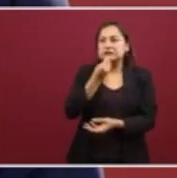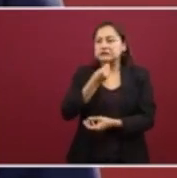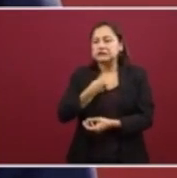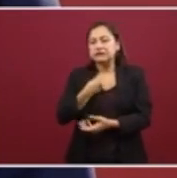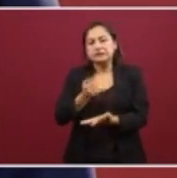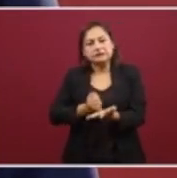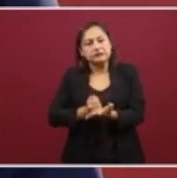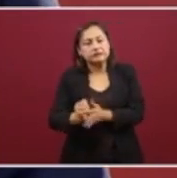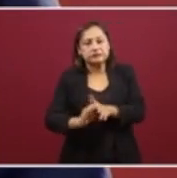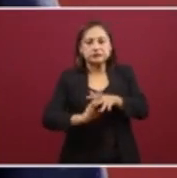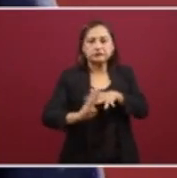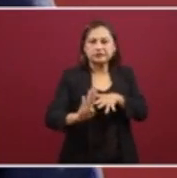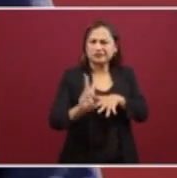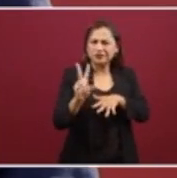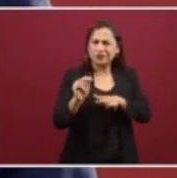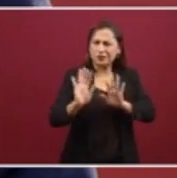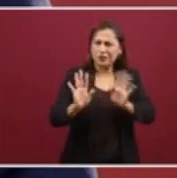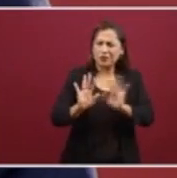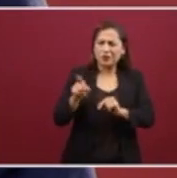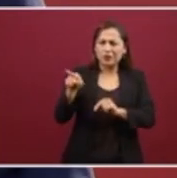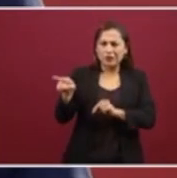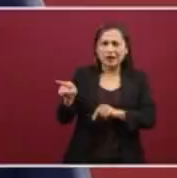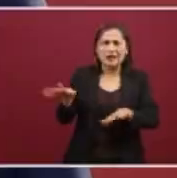Pero bueno, todo esto se está viendo